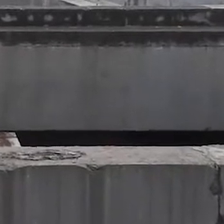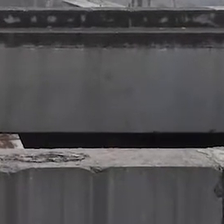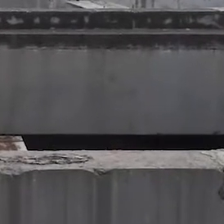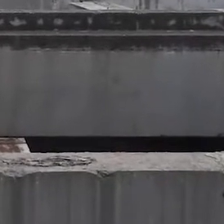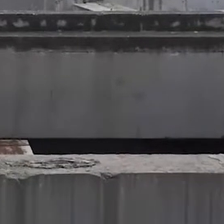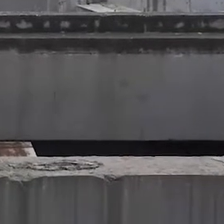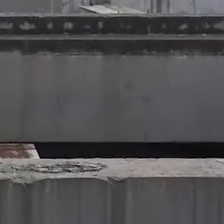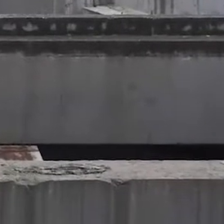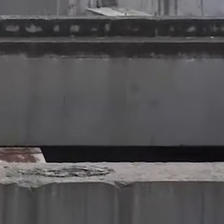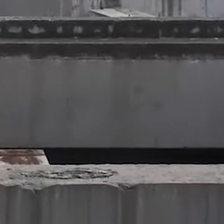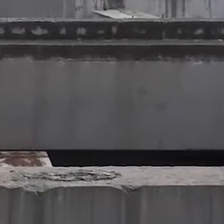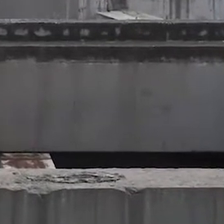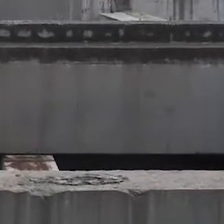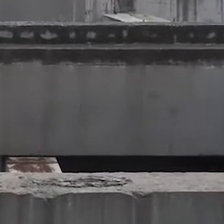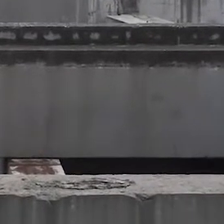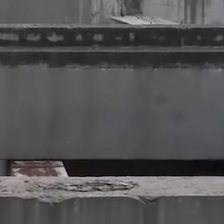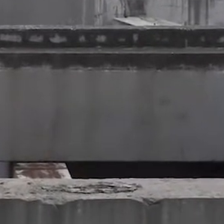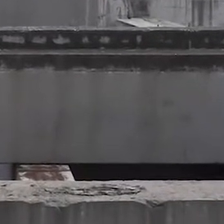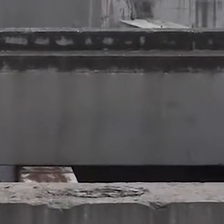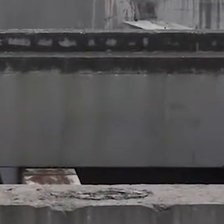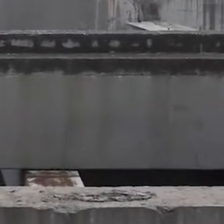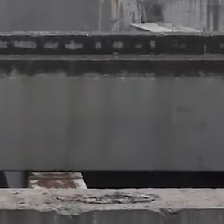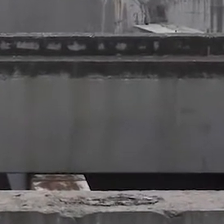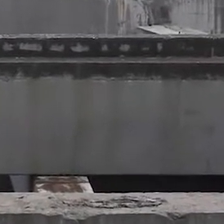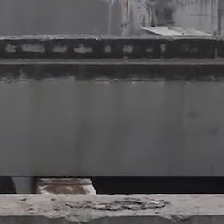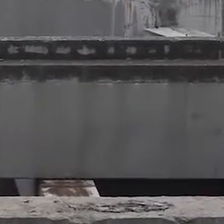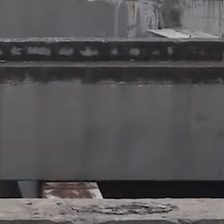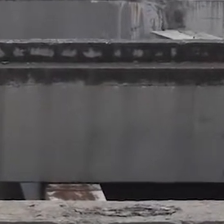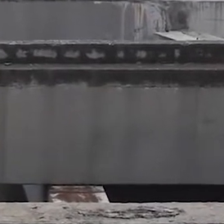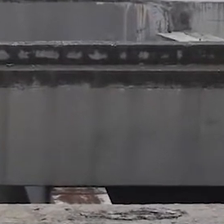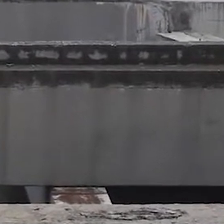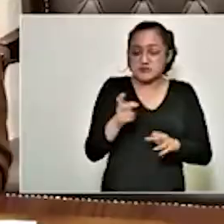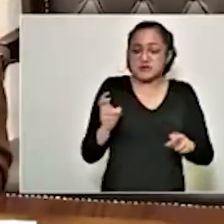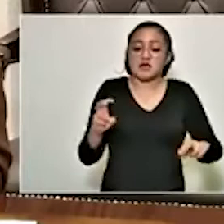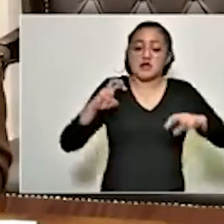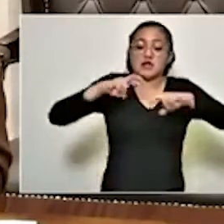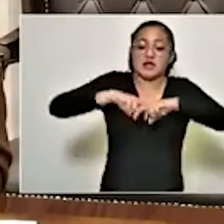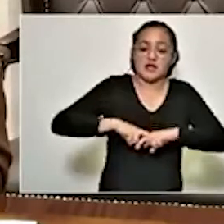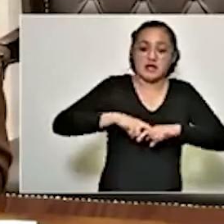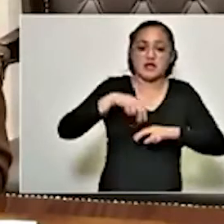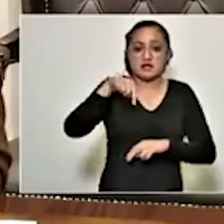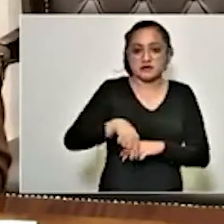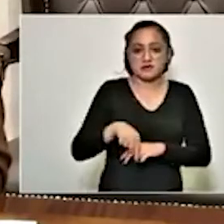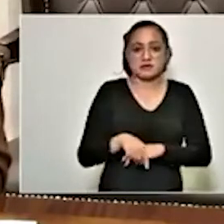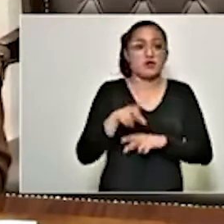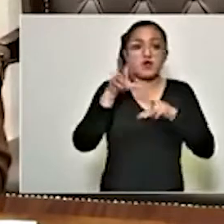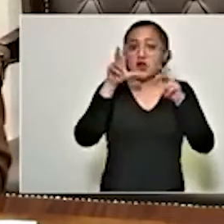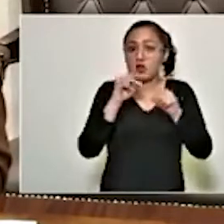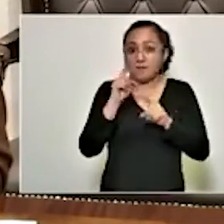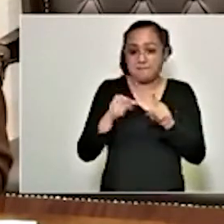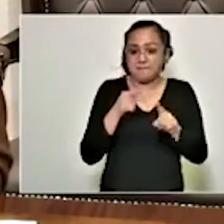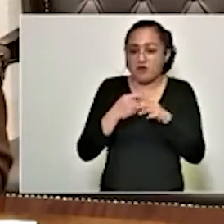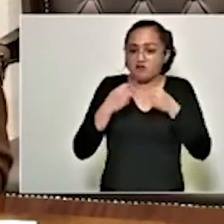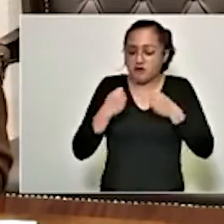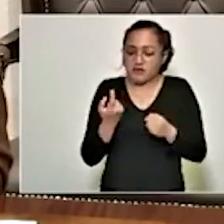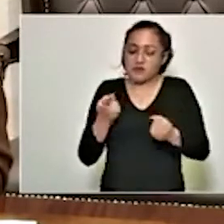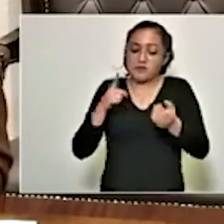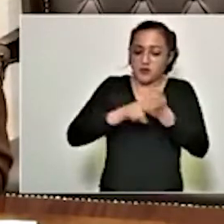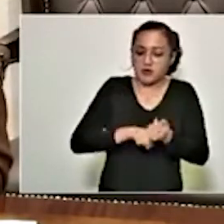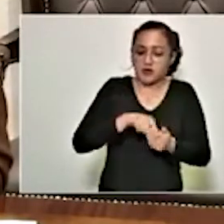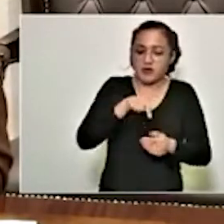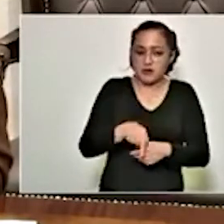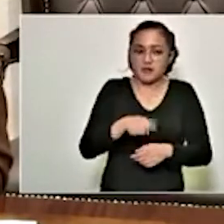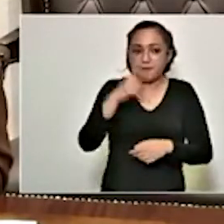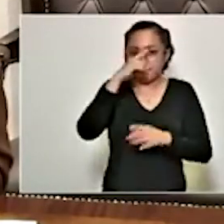pretendemos nosotros que este peso de la ciclovía adicional a su geometría, si no reforzamos de manera adecuada